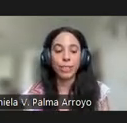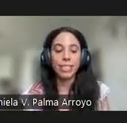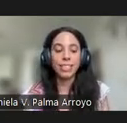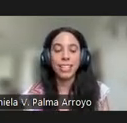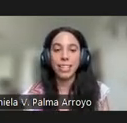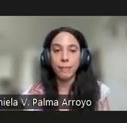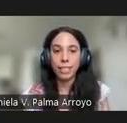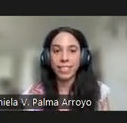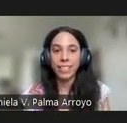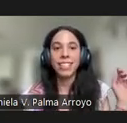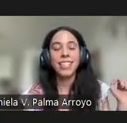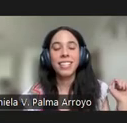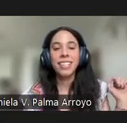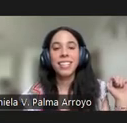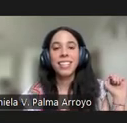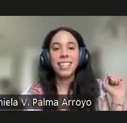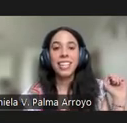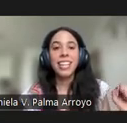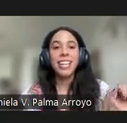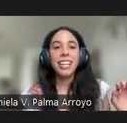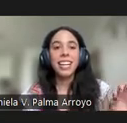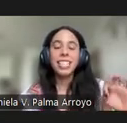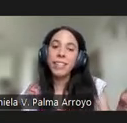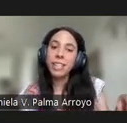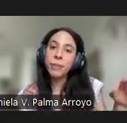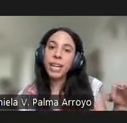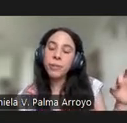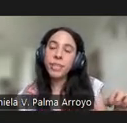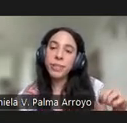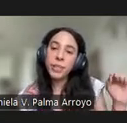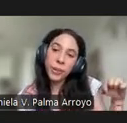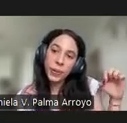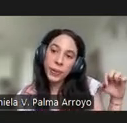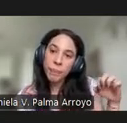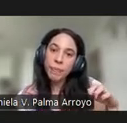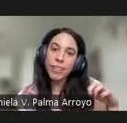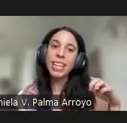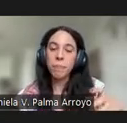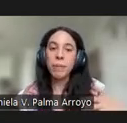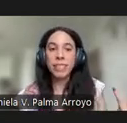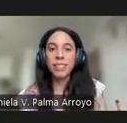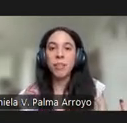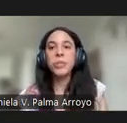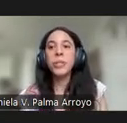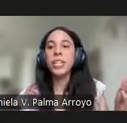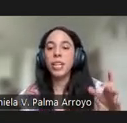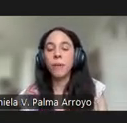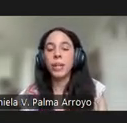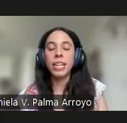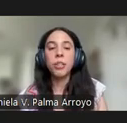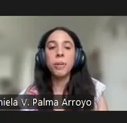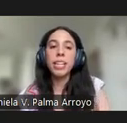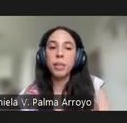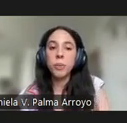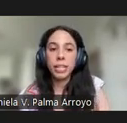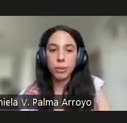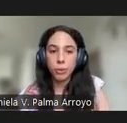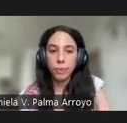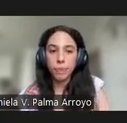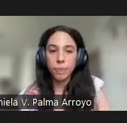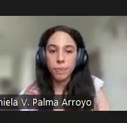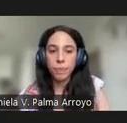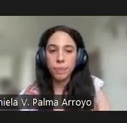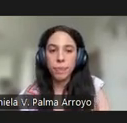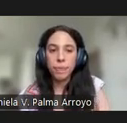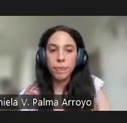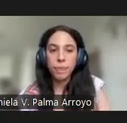reflexión que nos hacía Diana Vitti. Y allí van a dibujar un icono que representa esa emoción y lo van a denominar lugar